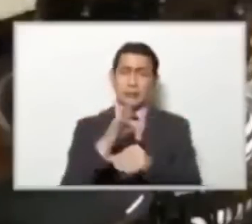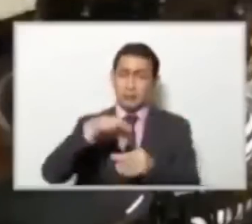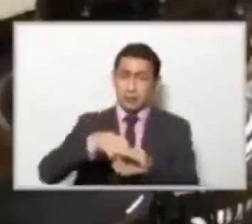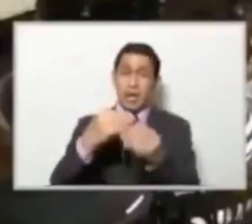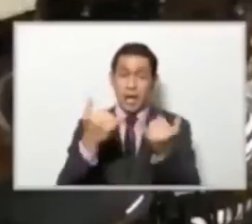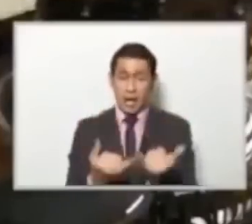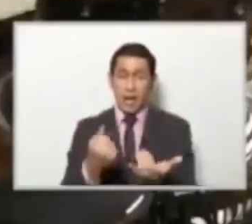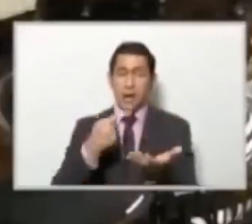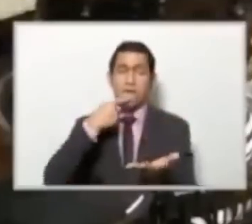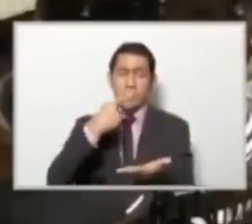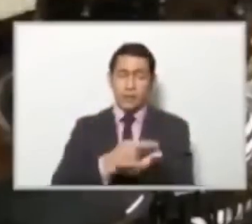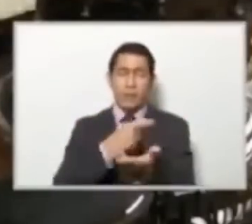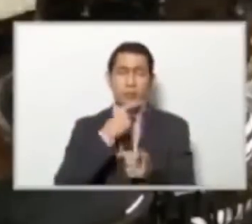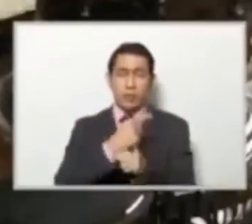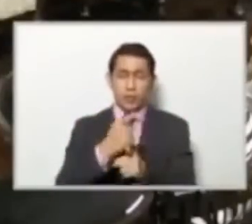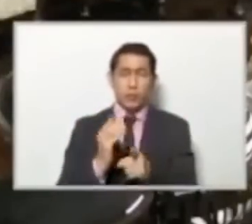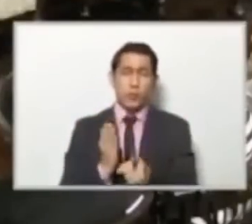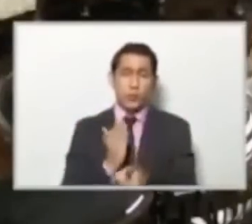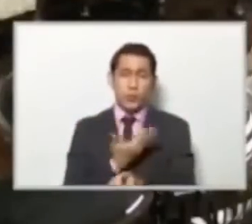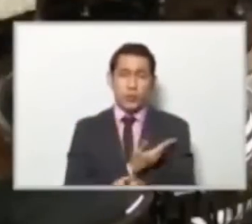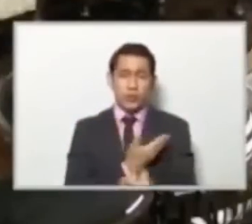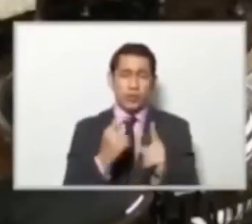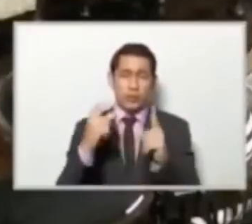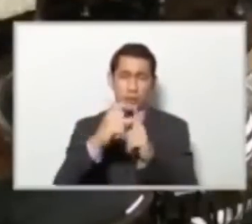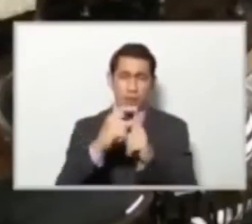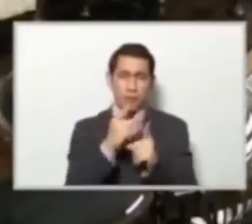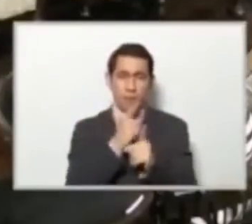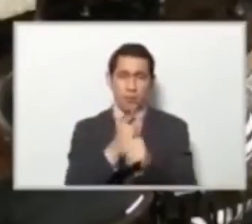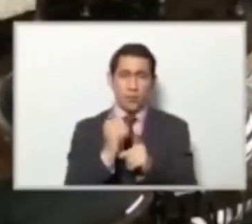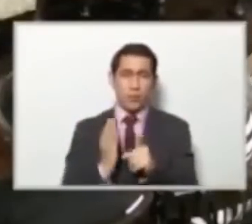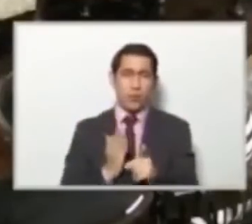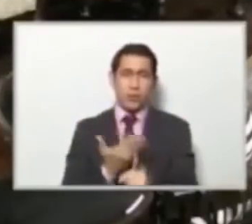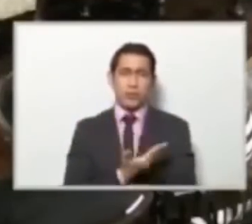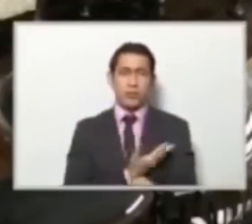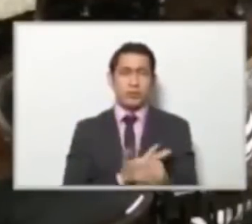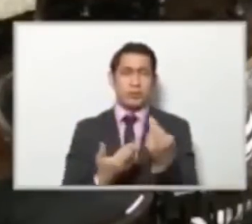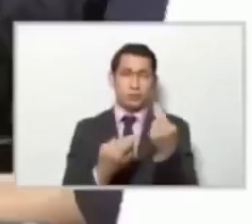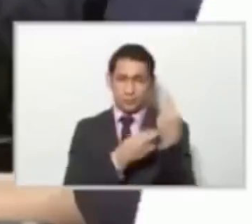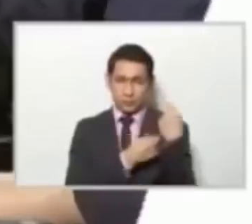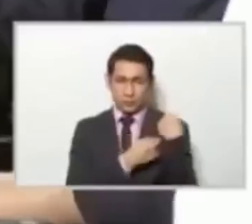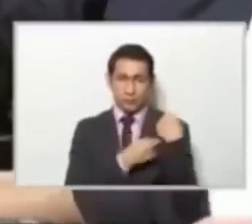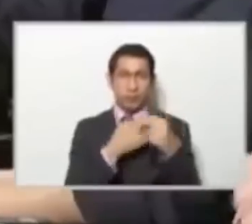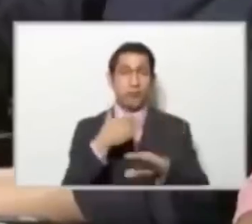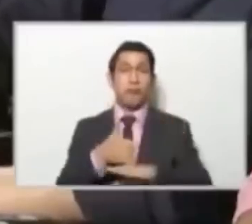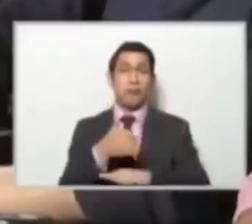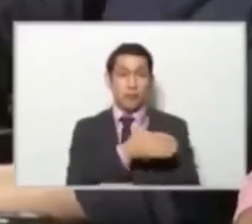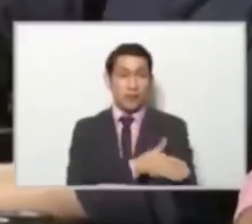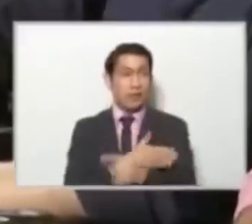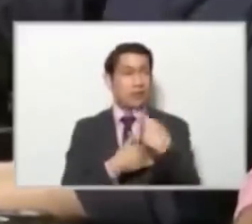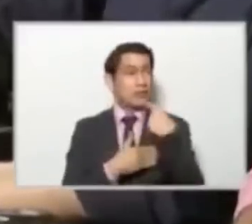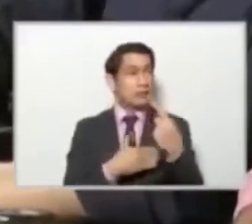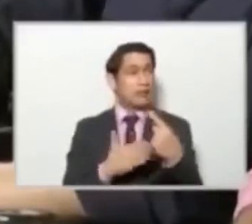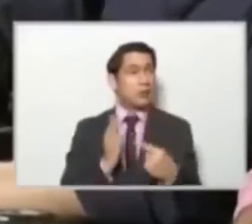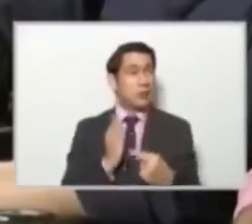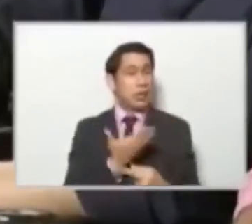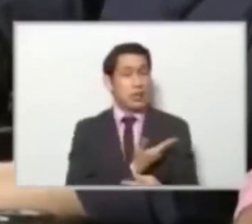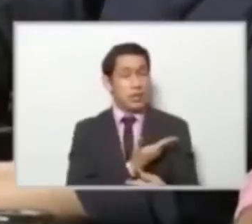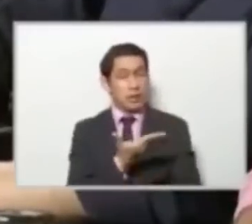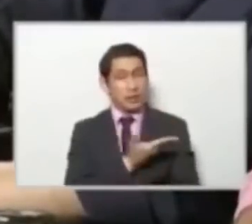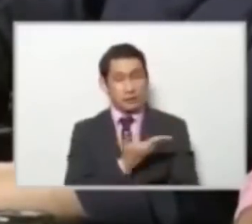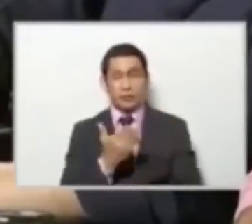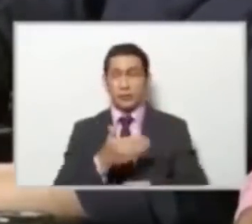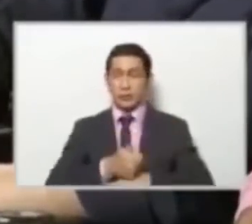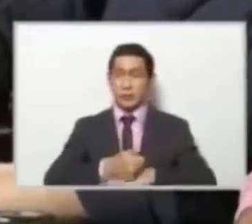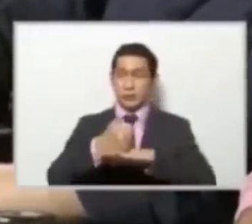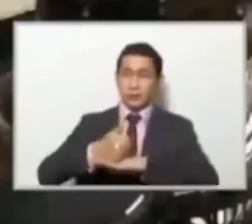deben de cumplirse. Esa es nuestra palabra, pero también es nuestro deber. Como lo dijimos en periodo electoral, tanto nuestro alcalde como los